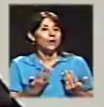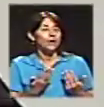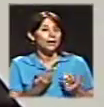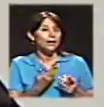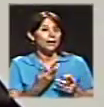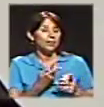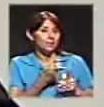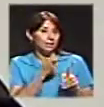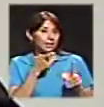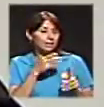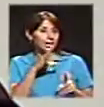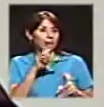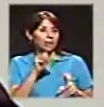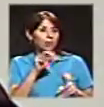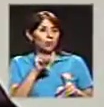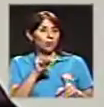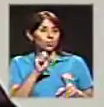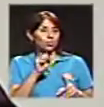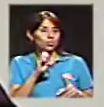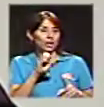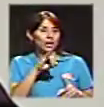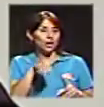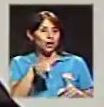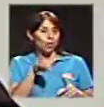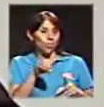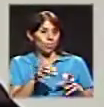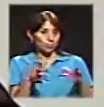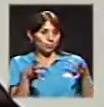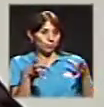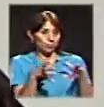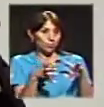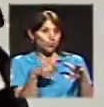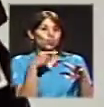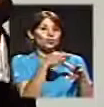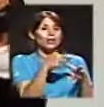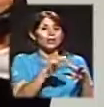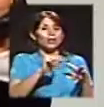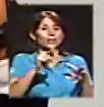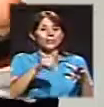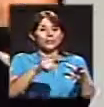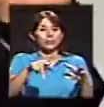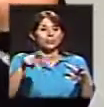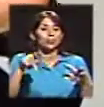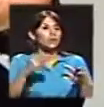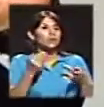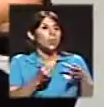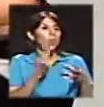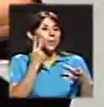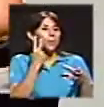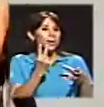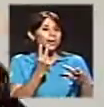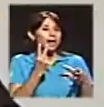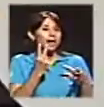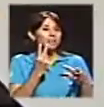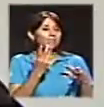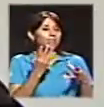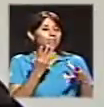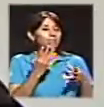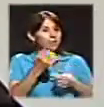desde el Consejo, usted y los otros miembros miran en la marcha de las